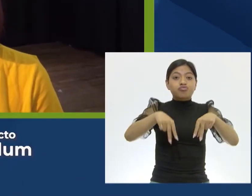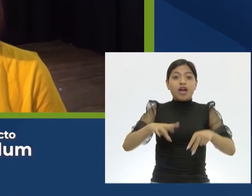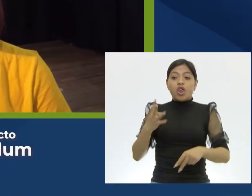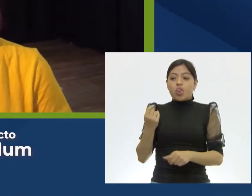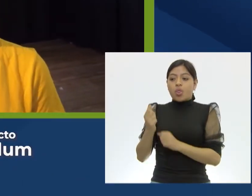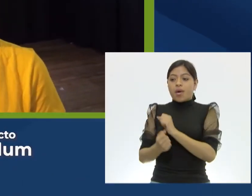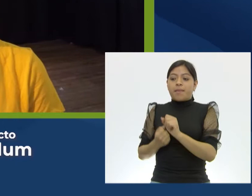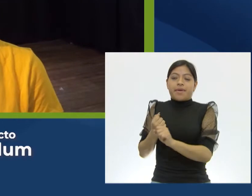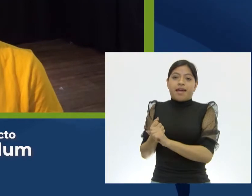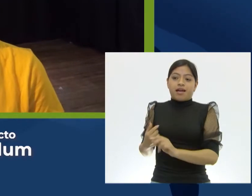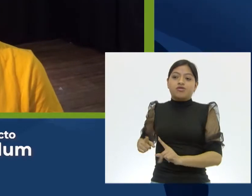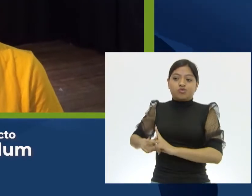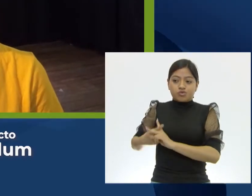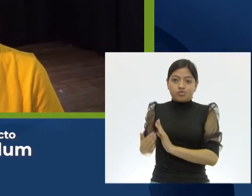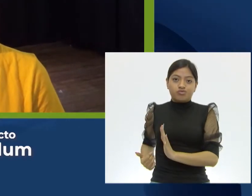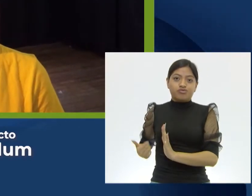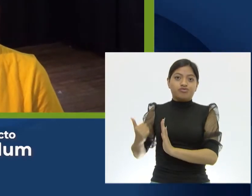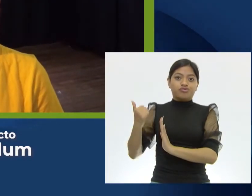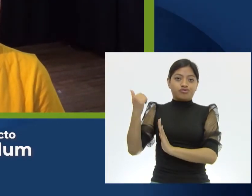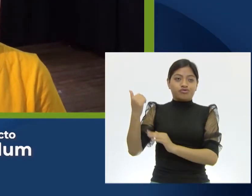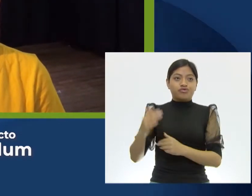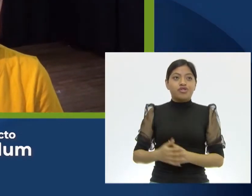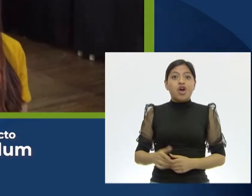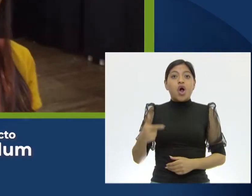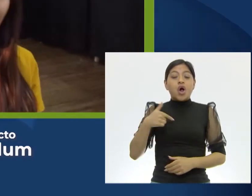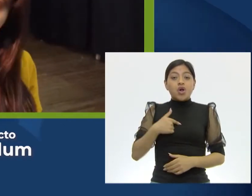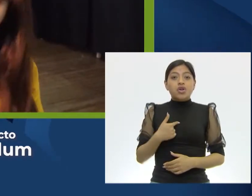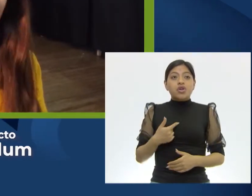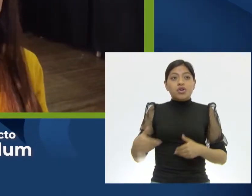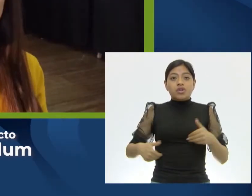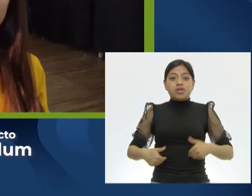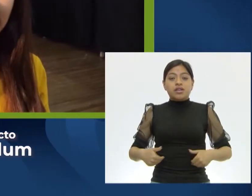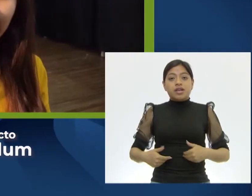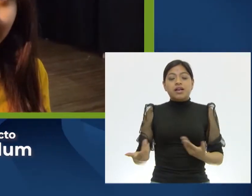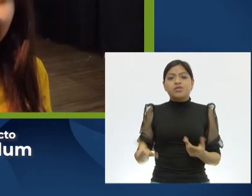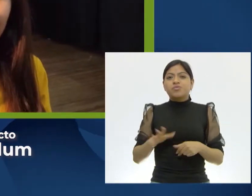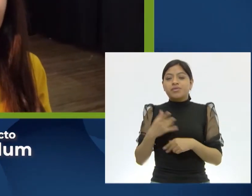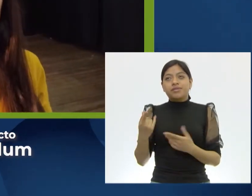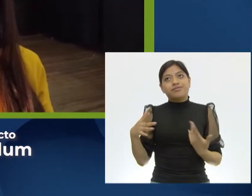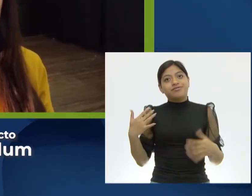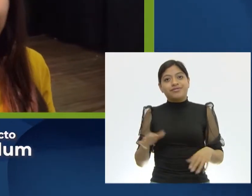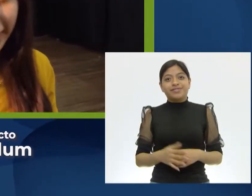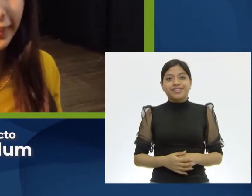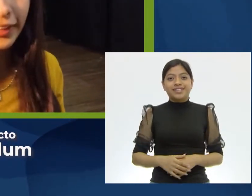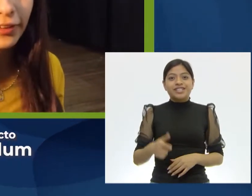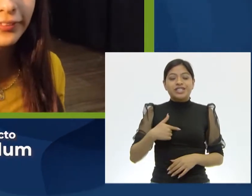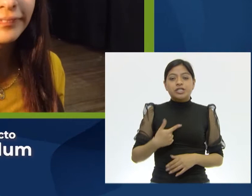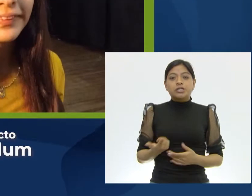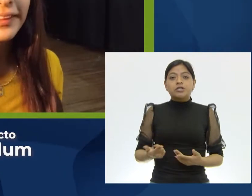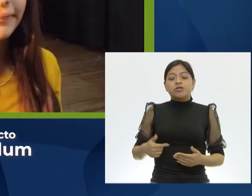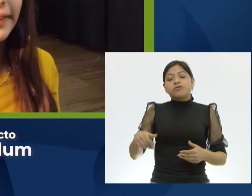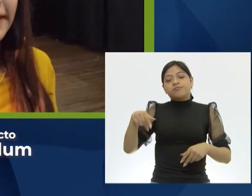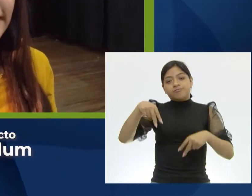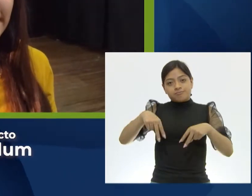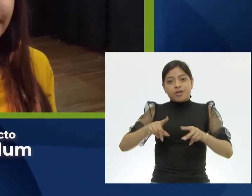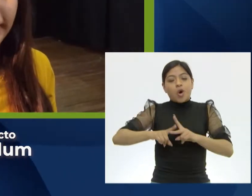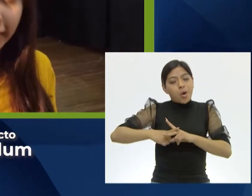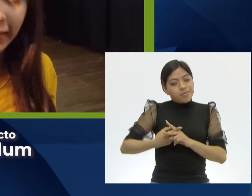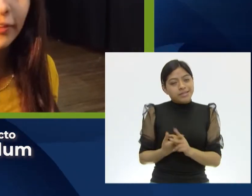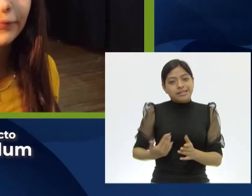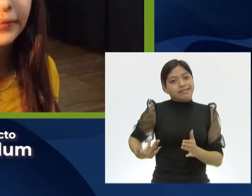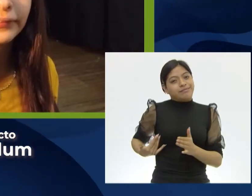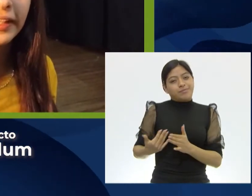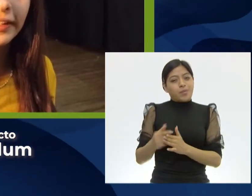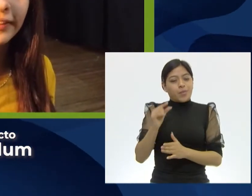vida. ¿Y qué pregunta? ¿Por qué hago teatro? Hola, me llamo Julieta Bordenave, soy nueva en teatro.